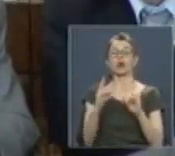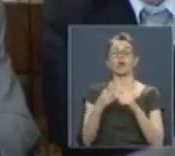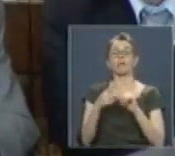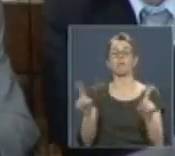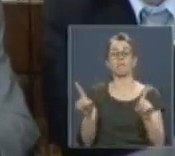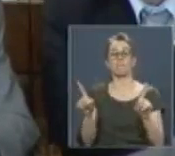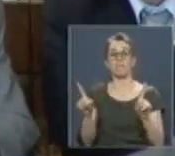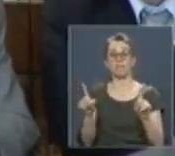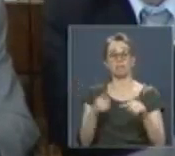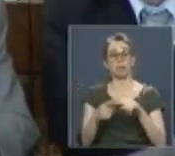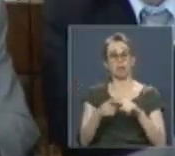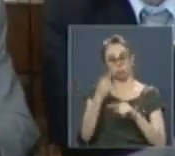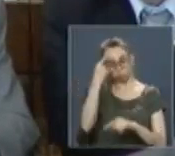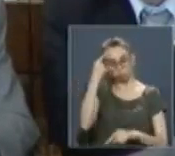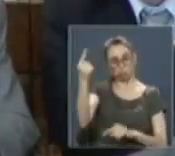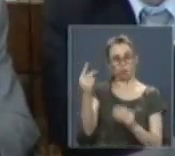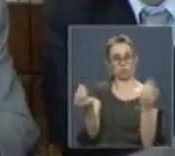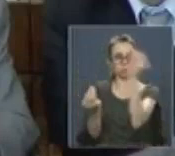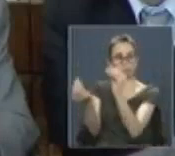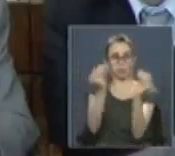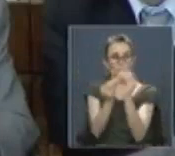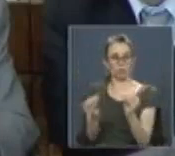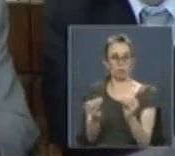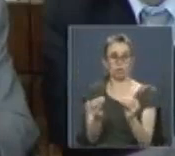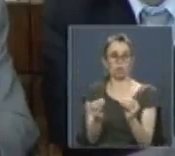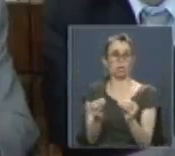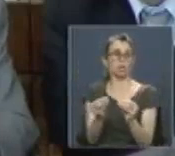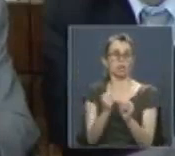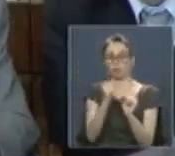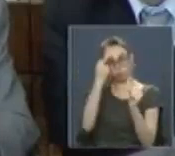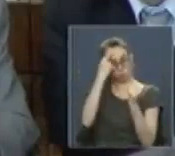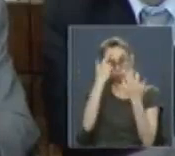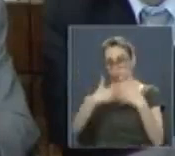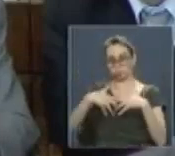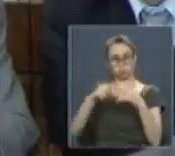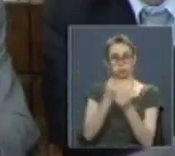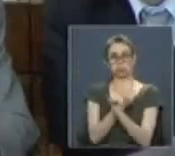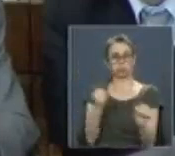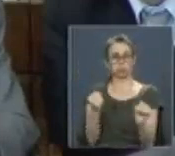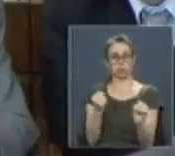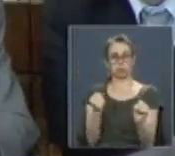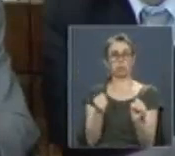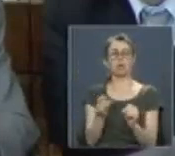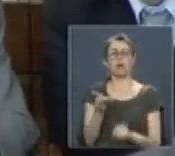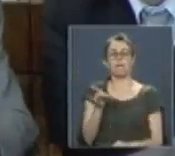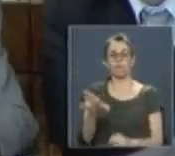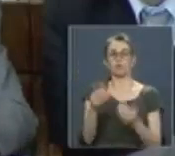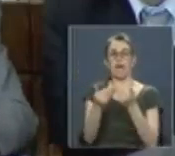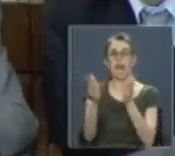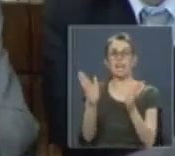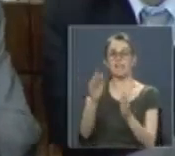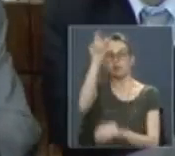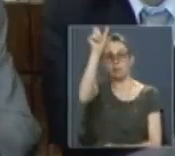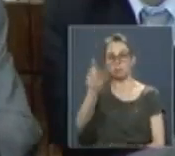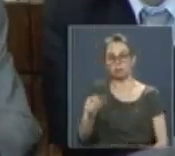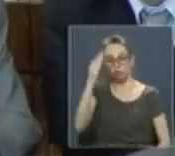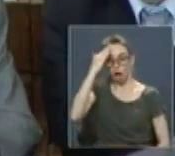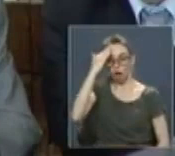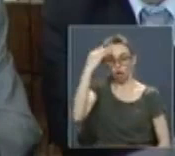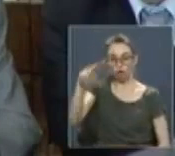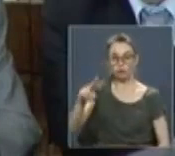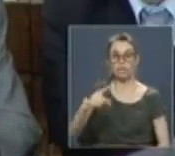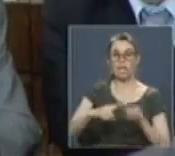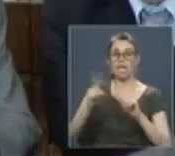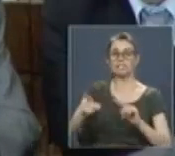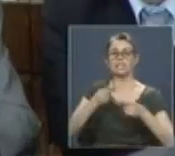de carácter arbitrario que no superan el examen de razonabilidad y por vulnerar la libertad de conciencia al exigir una